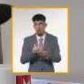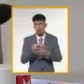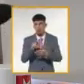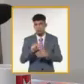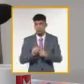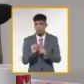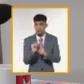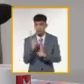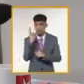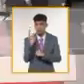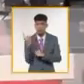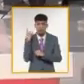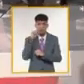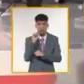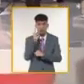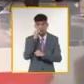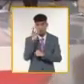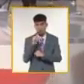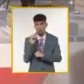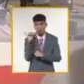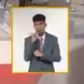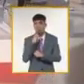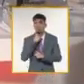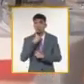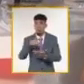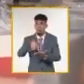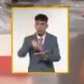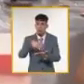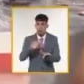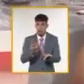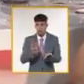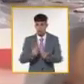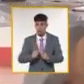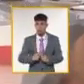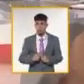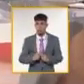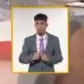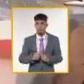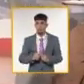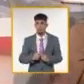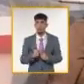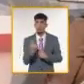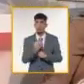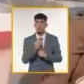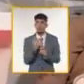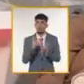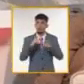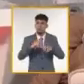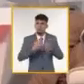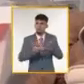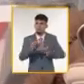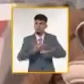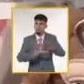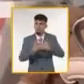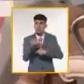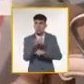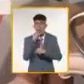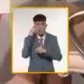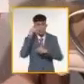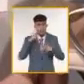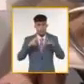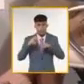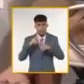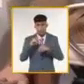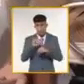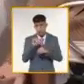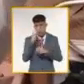escucha. Entonces, el baile, por ejemplo. El baile también, etcétera. Entonces, cuando nosotros analizamos, se hace evidente que el discurso